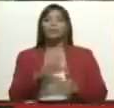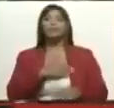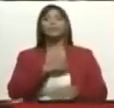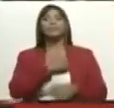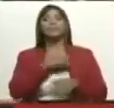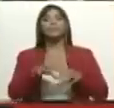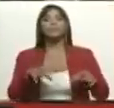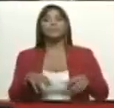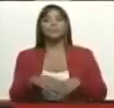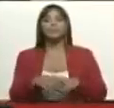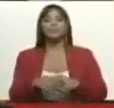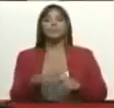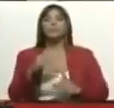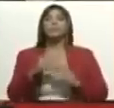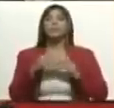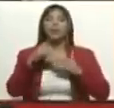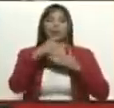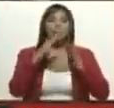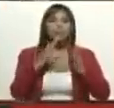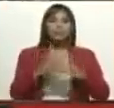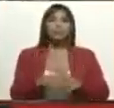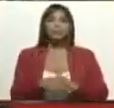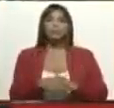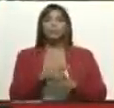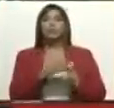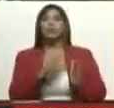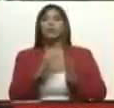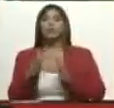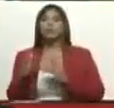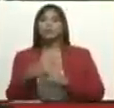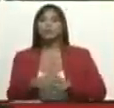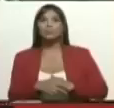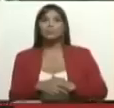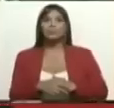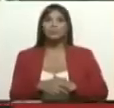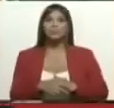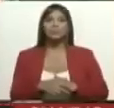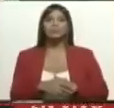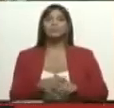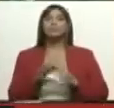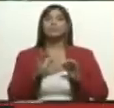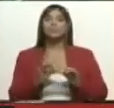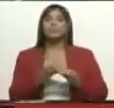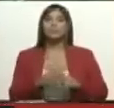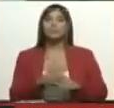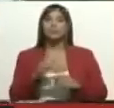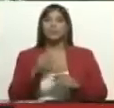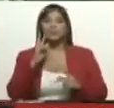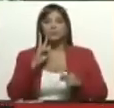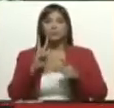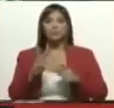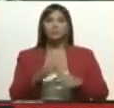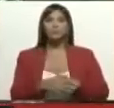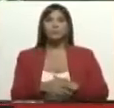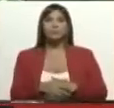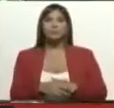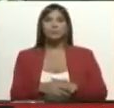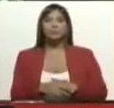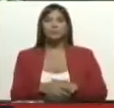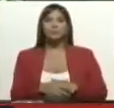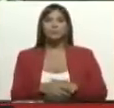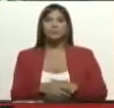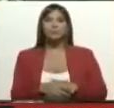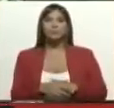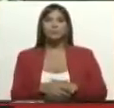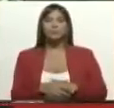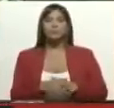regiones máxima atención en organización, consolidación y proyección